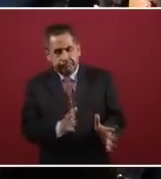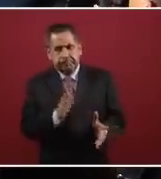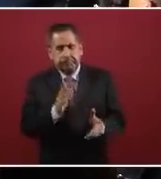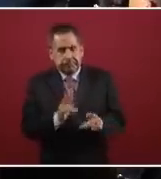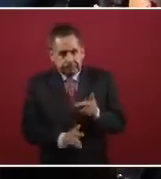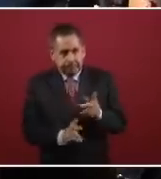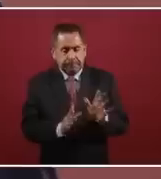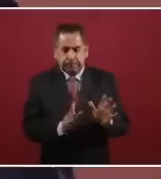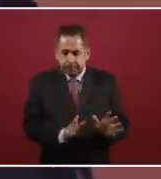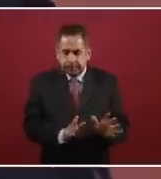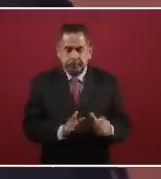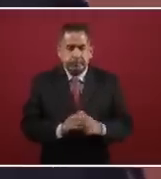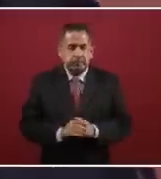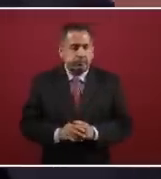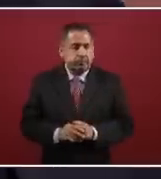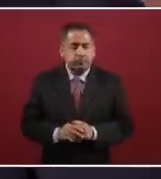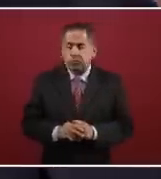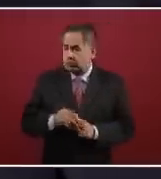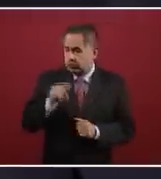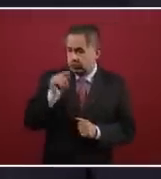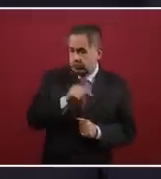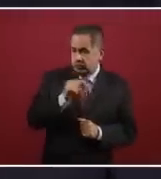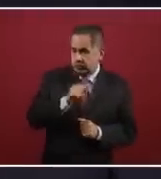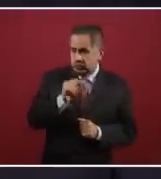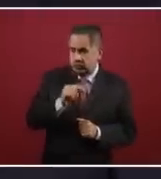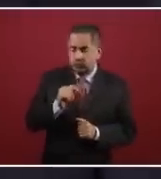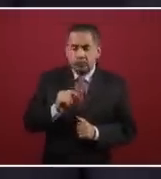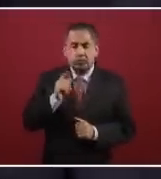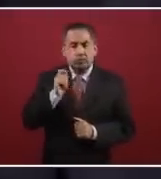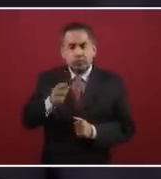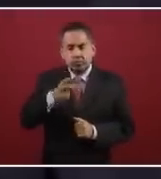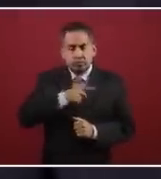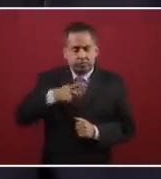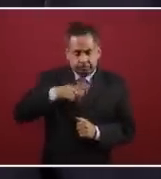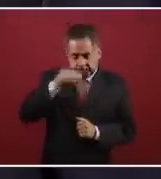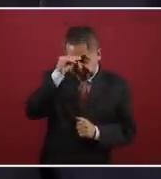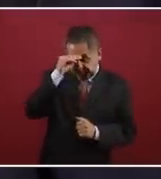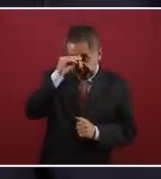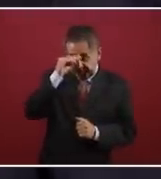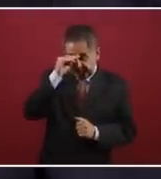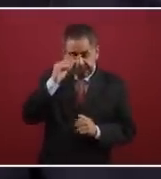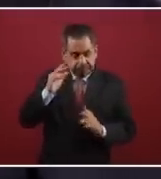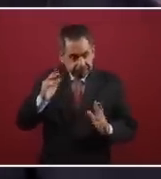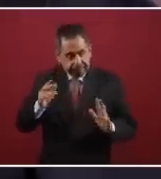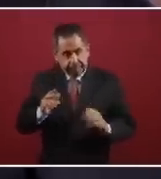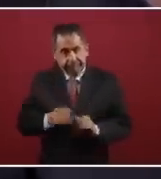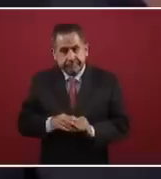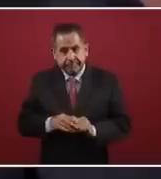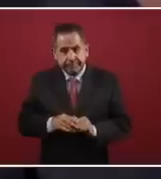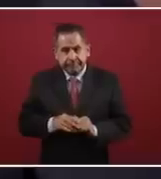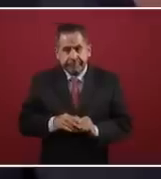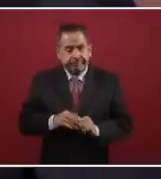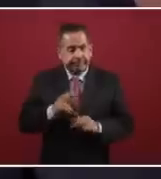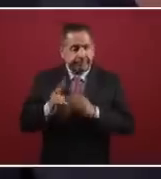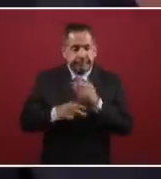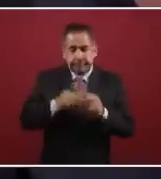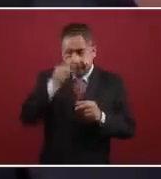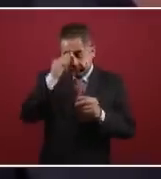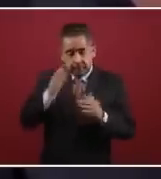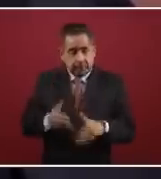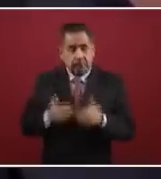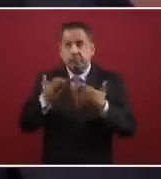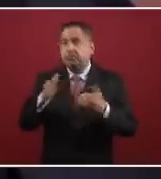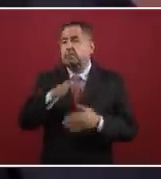Ahí es de pensar, pero se pone a consideración de